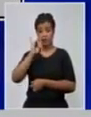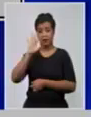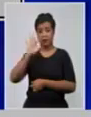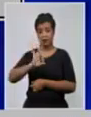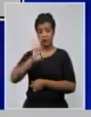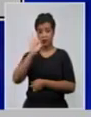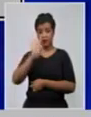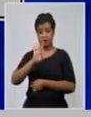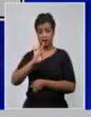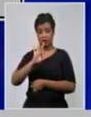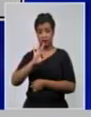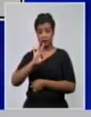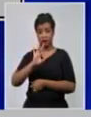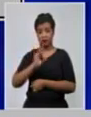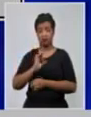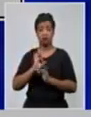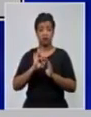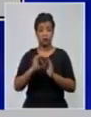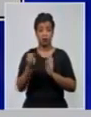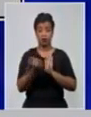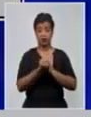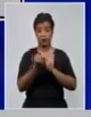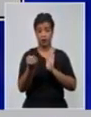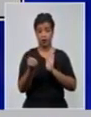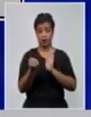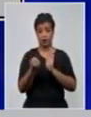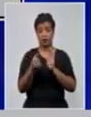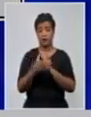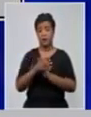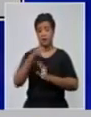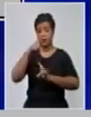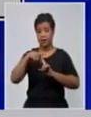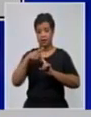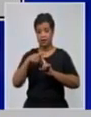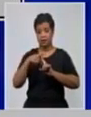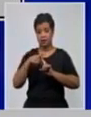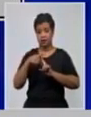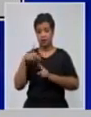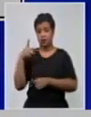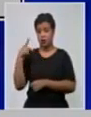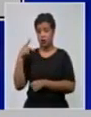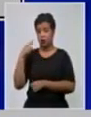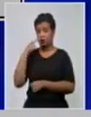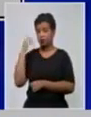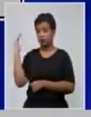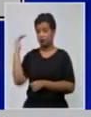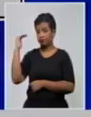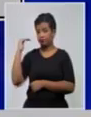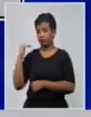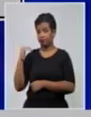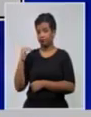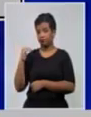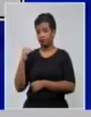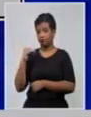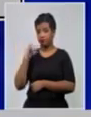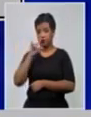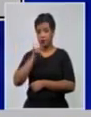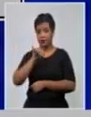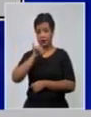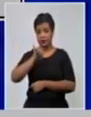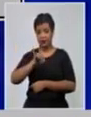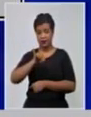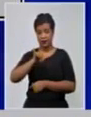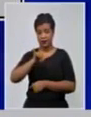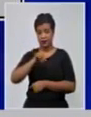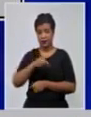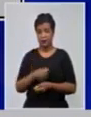habitantes, tasa de incidencia de casos confirmados. Matanzas en segundo lugar, con una tasa de